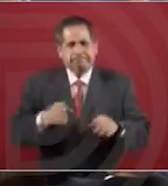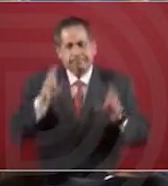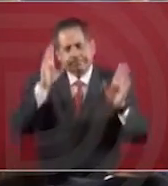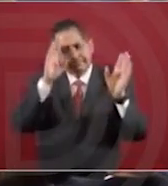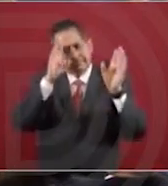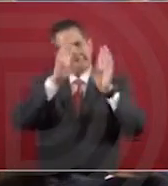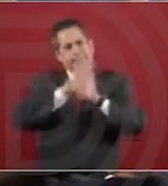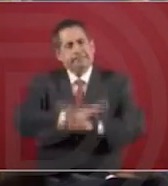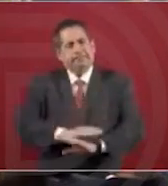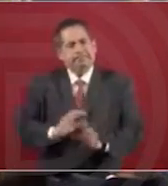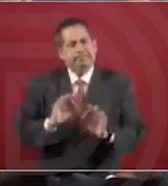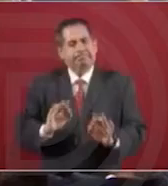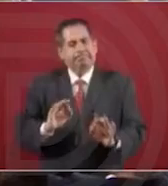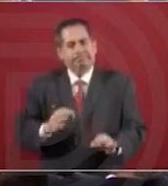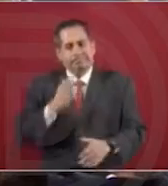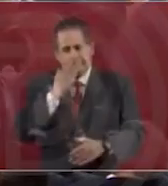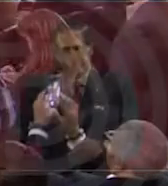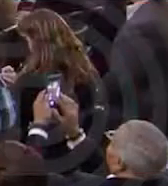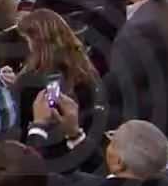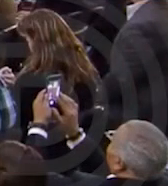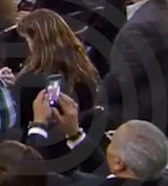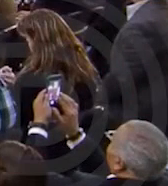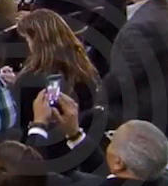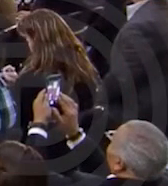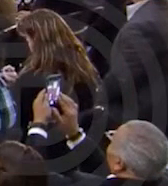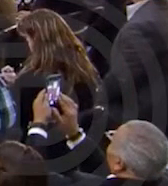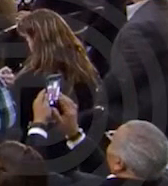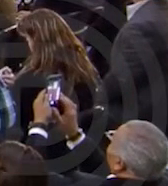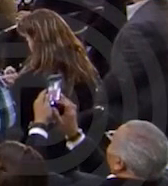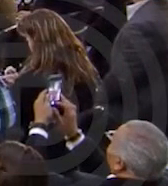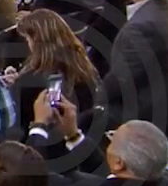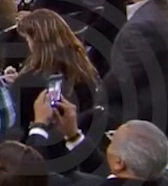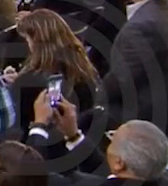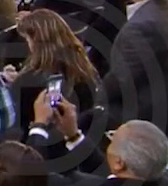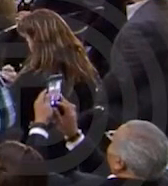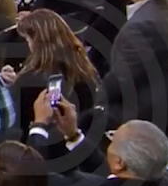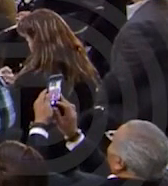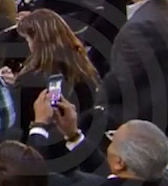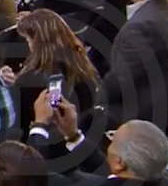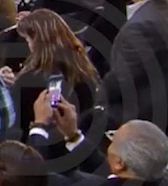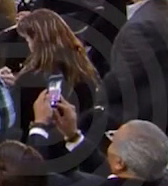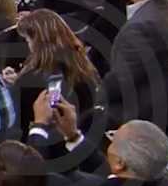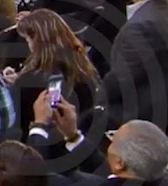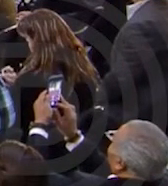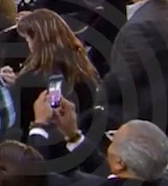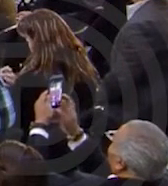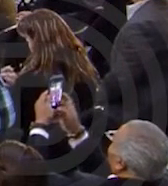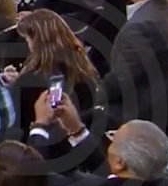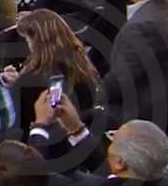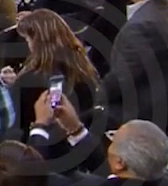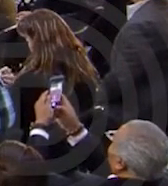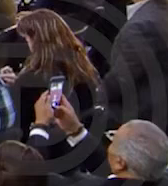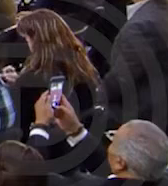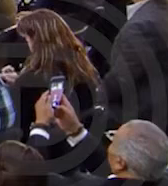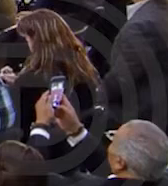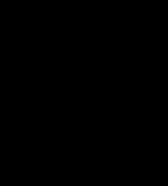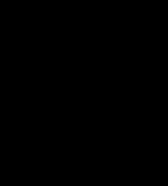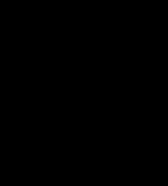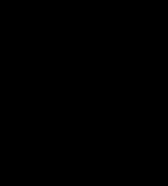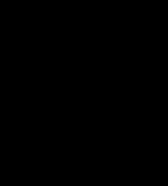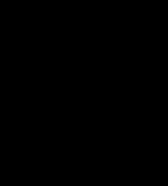relaja, ¿eh? Es como suspirar profundo.